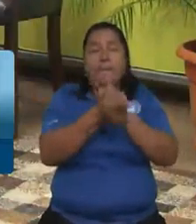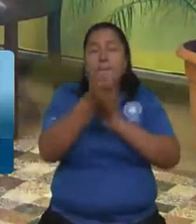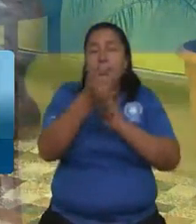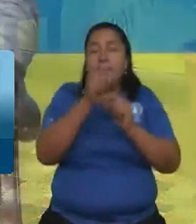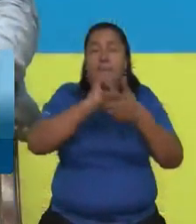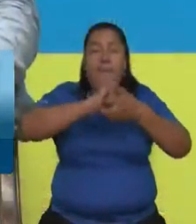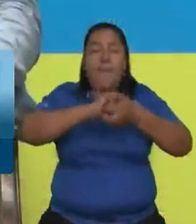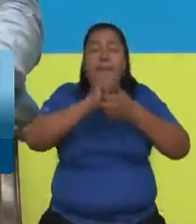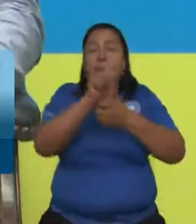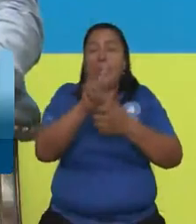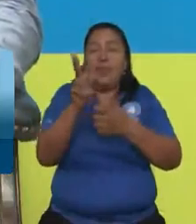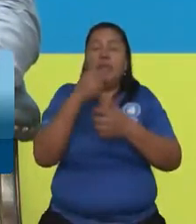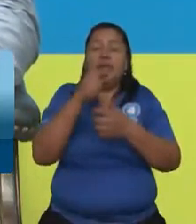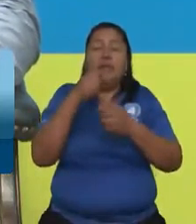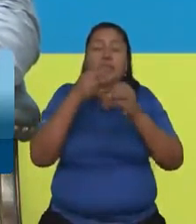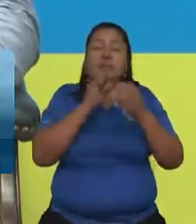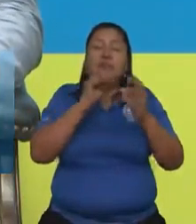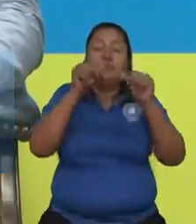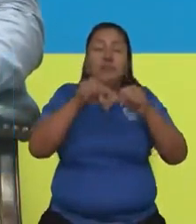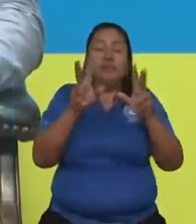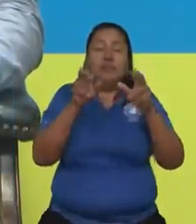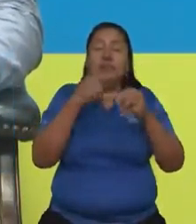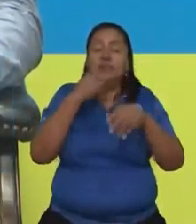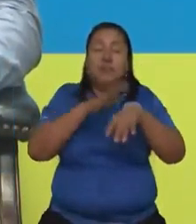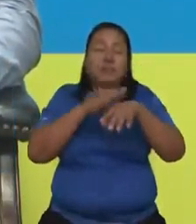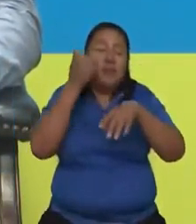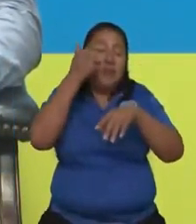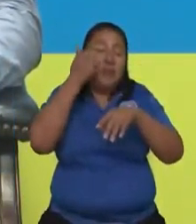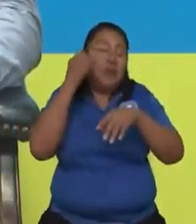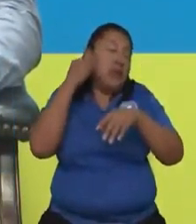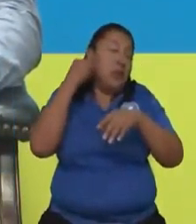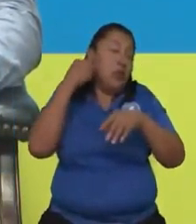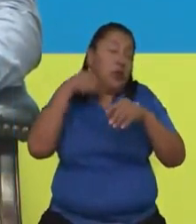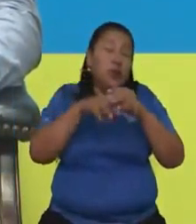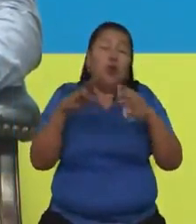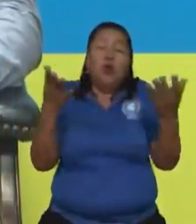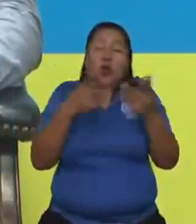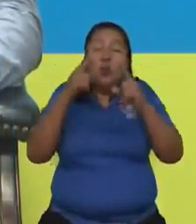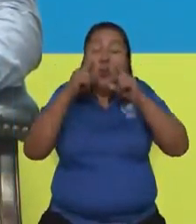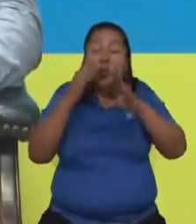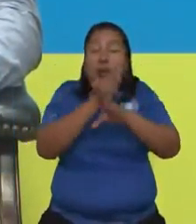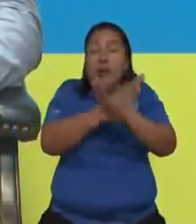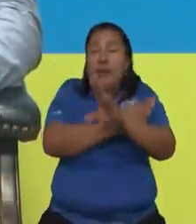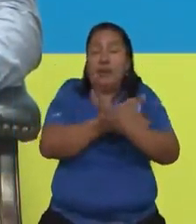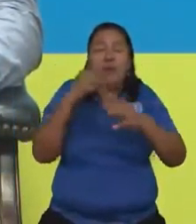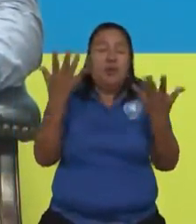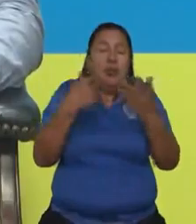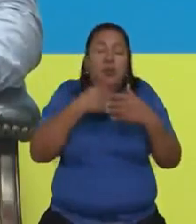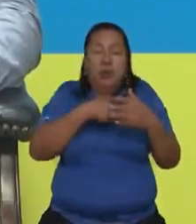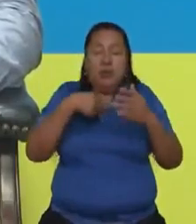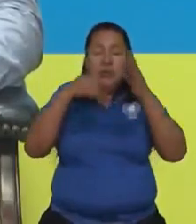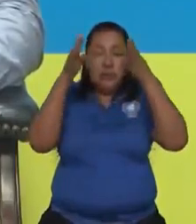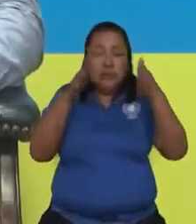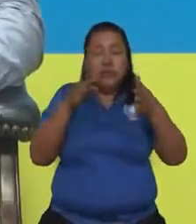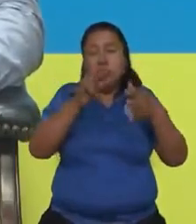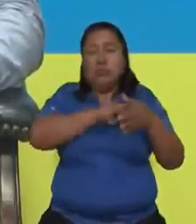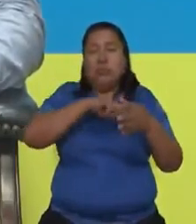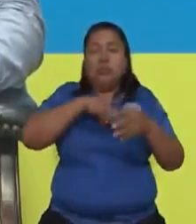tengan los primeros síntomas para que esto no se complique. Ok, vamos a hablar precisamente de los síntomas, doctora, cuando vengamos de la siguiente